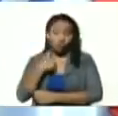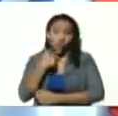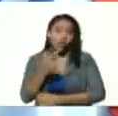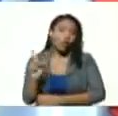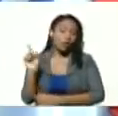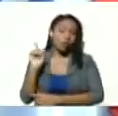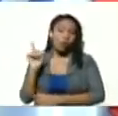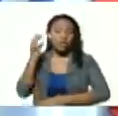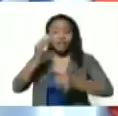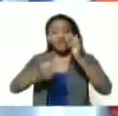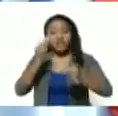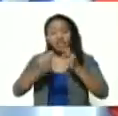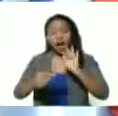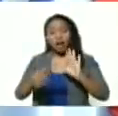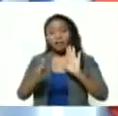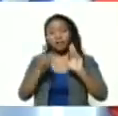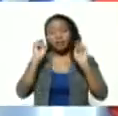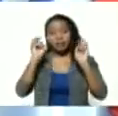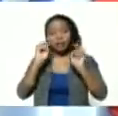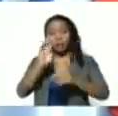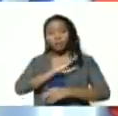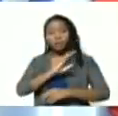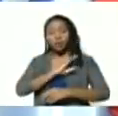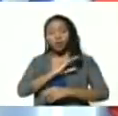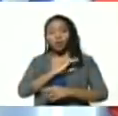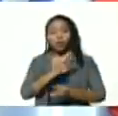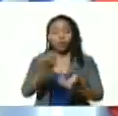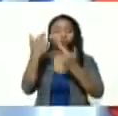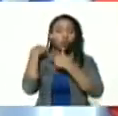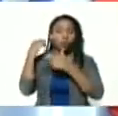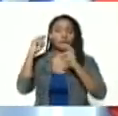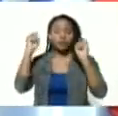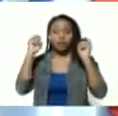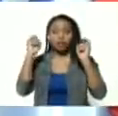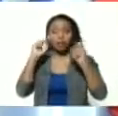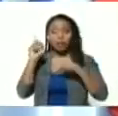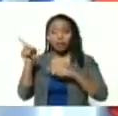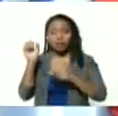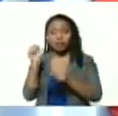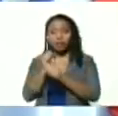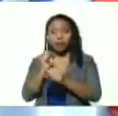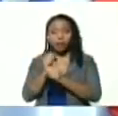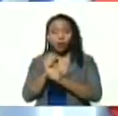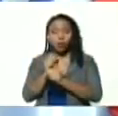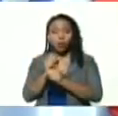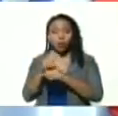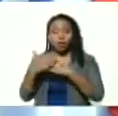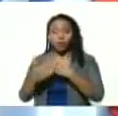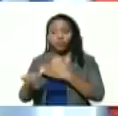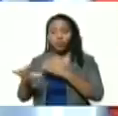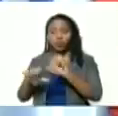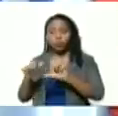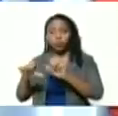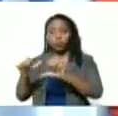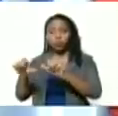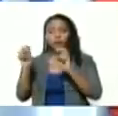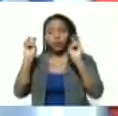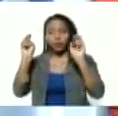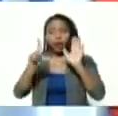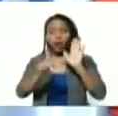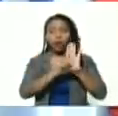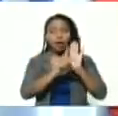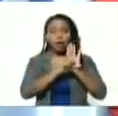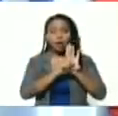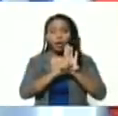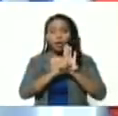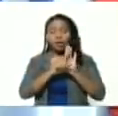el fiscal es el titular de la acción penal y debe velar por el bien proceder en el marco de la ley, si se